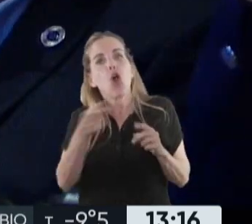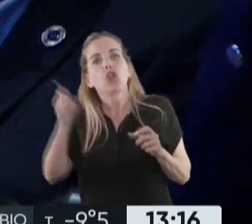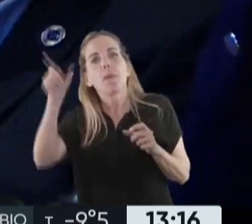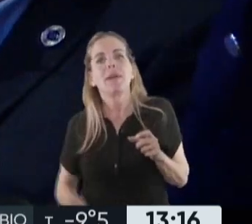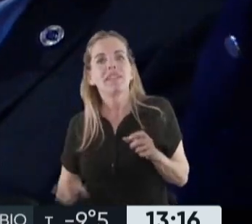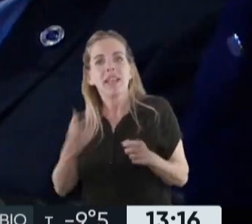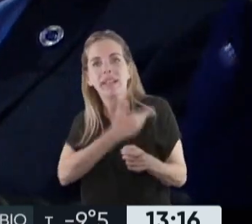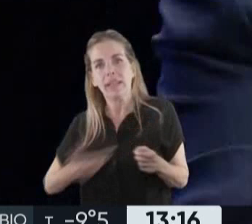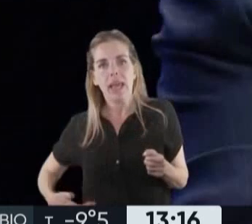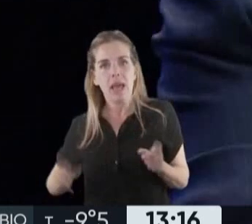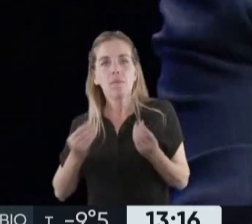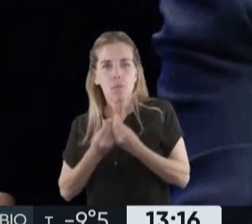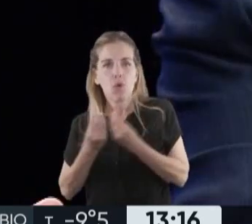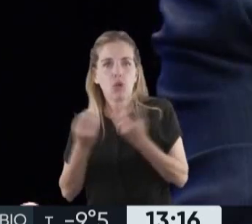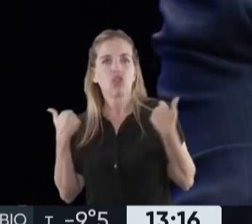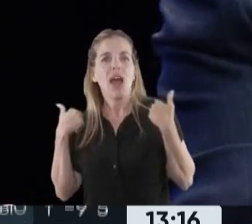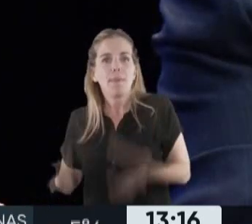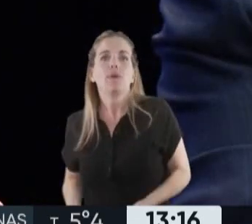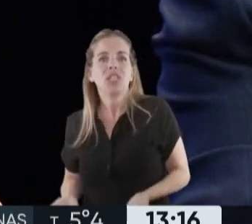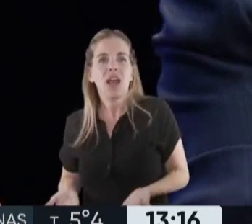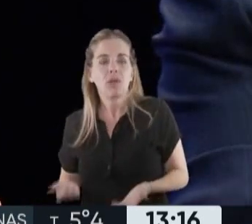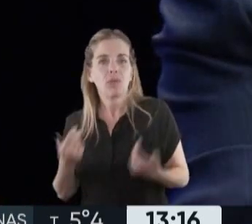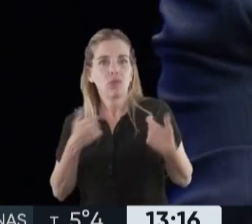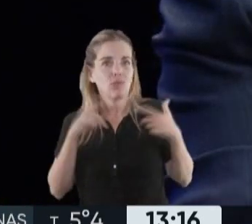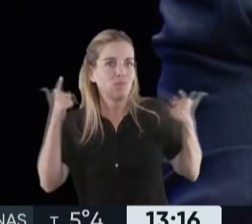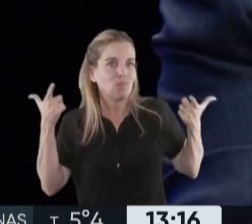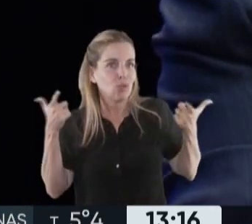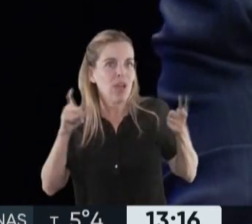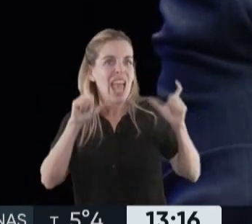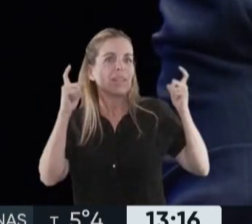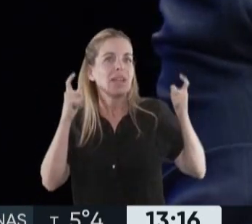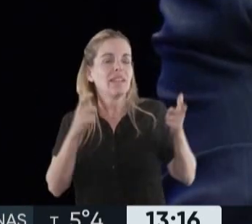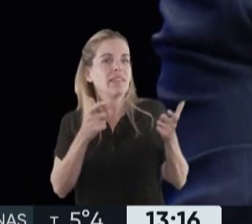y que aprovecharon muchos, yo no las tuve.